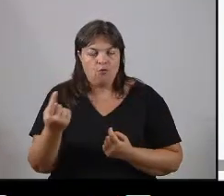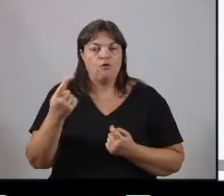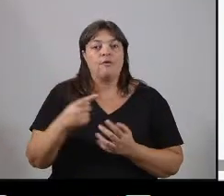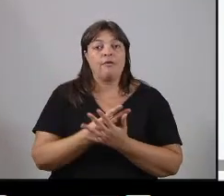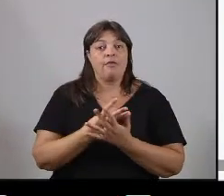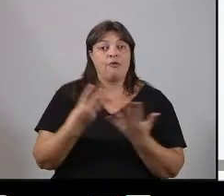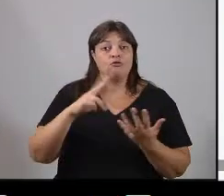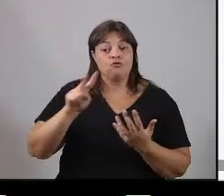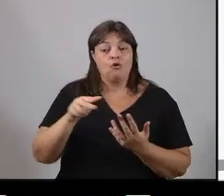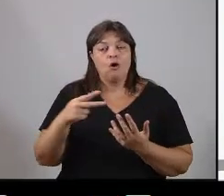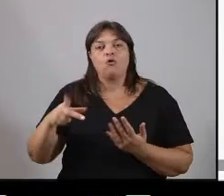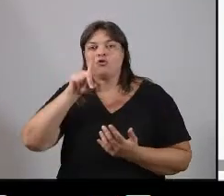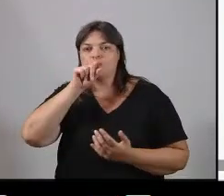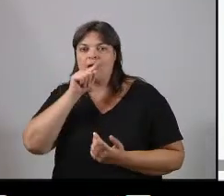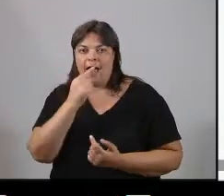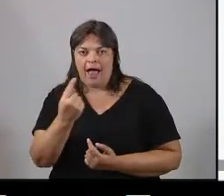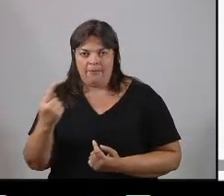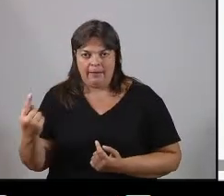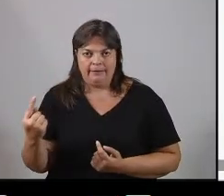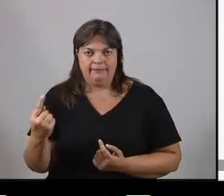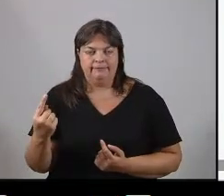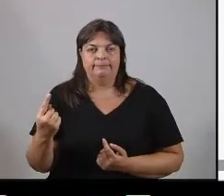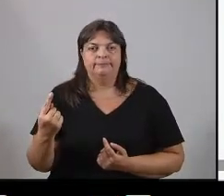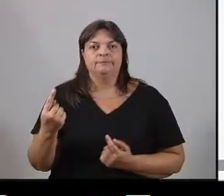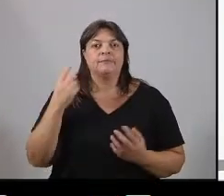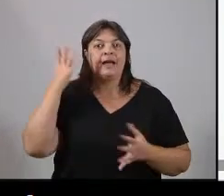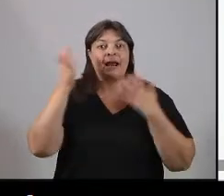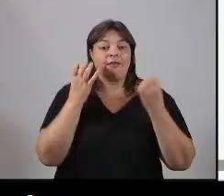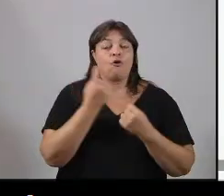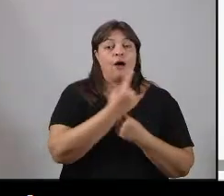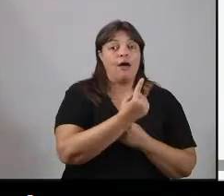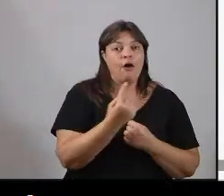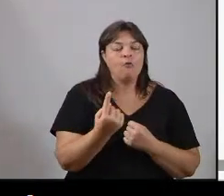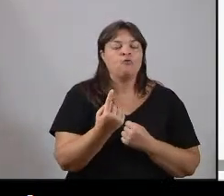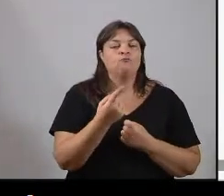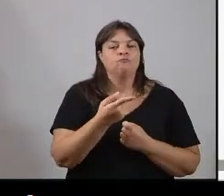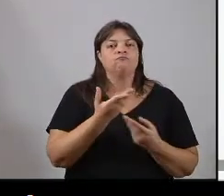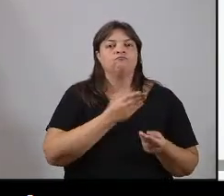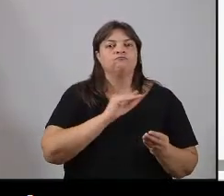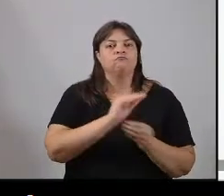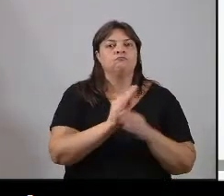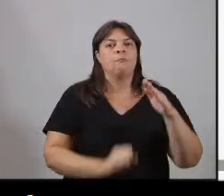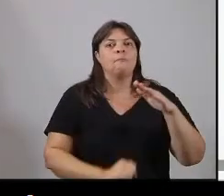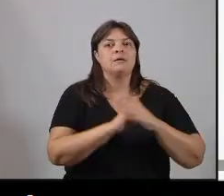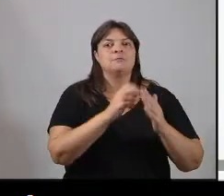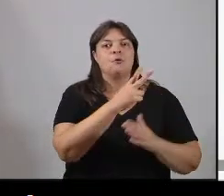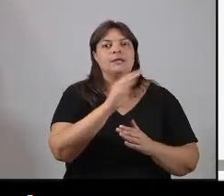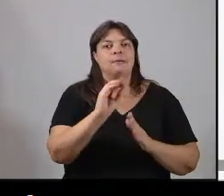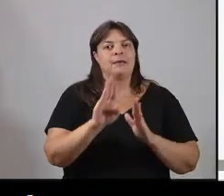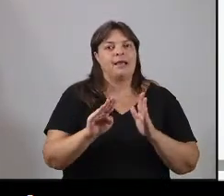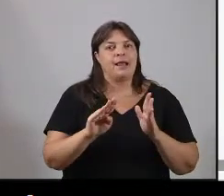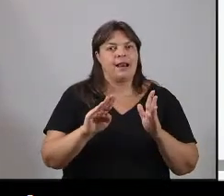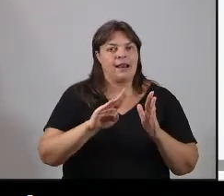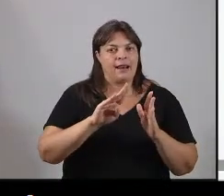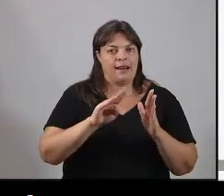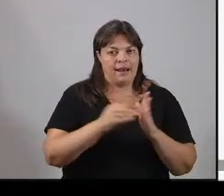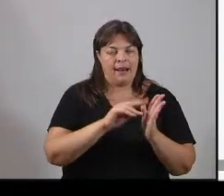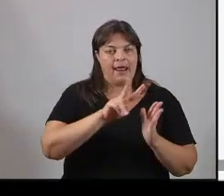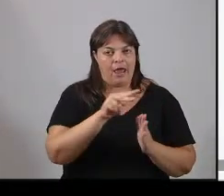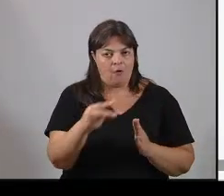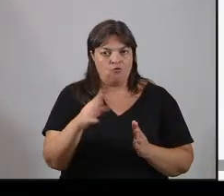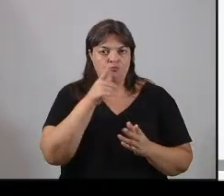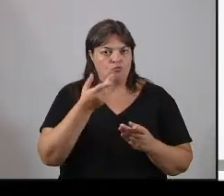euros por cada ave. Cada ganadero va a poder recibir como máximo 20.000 euros por estas